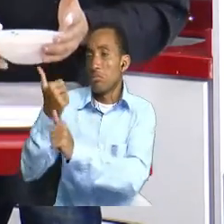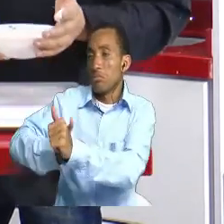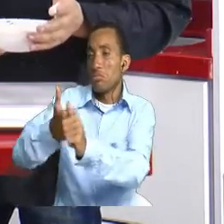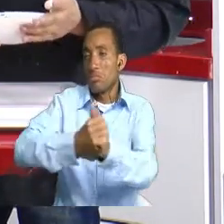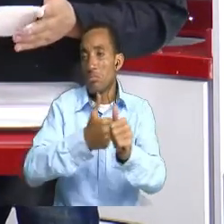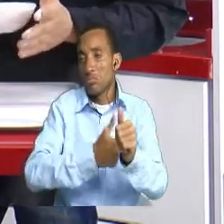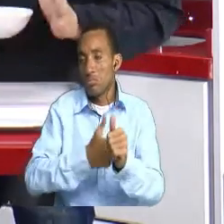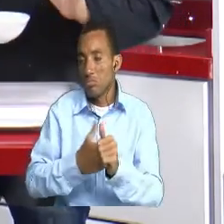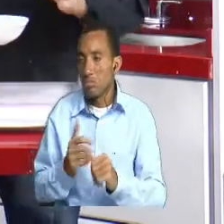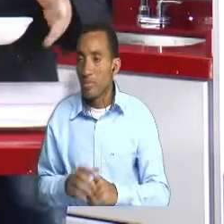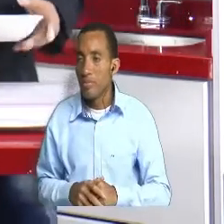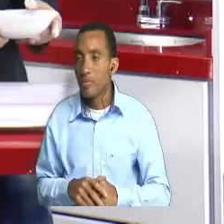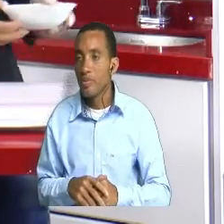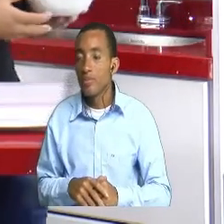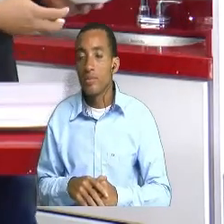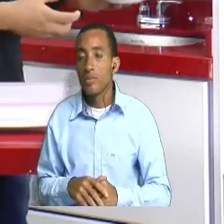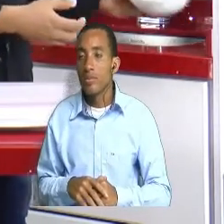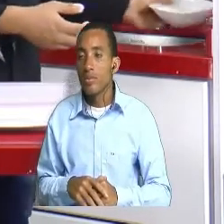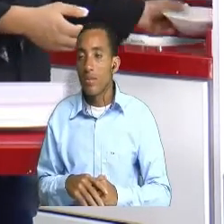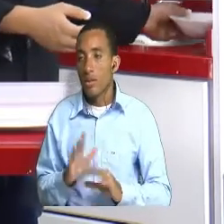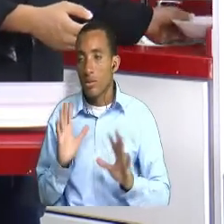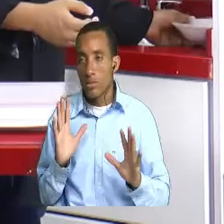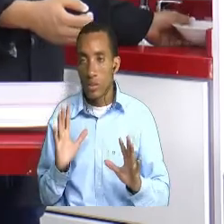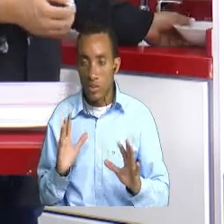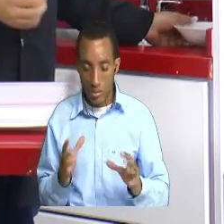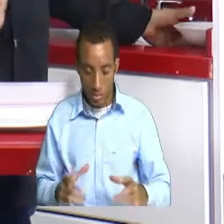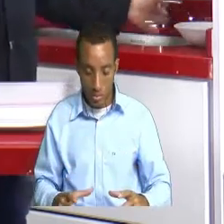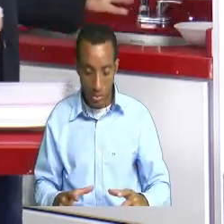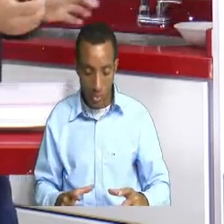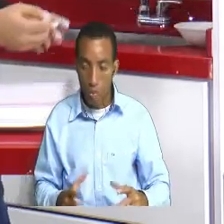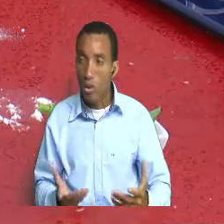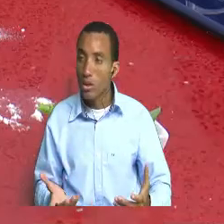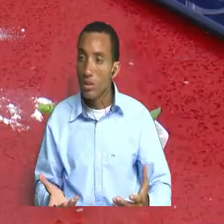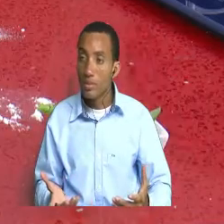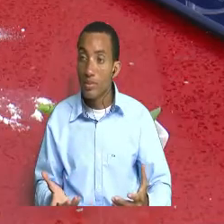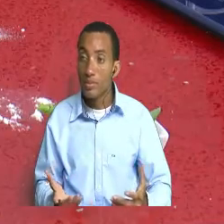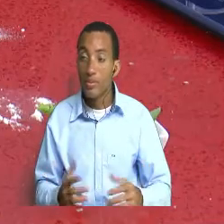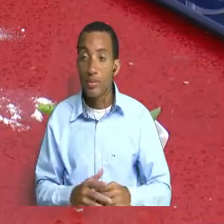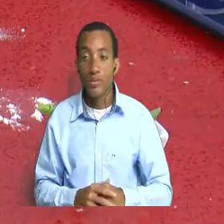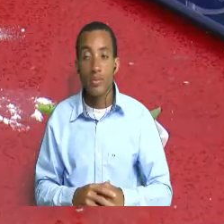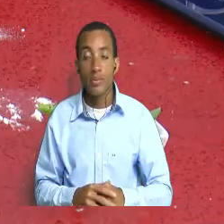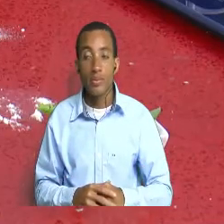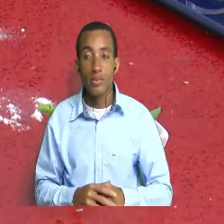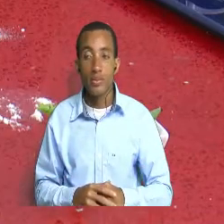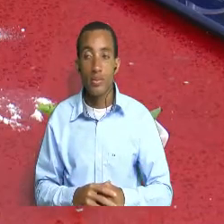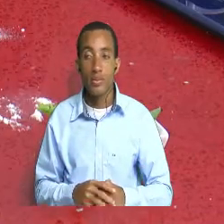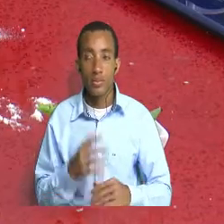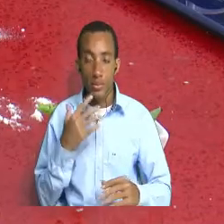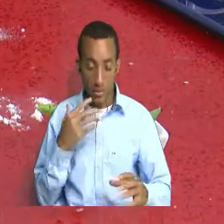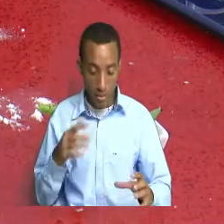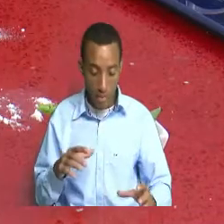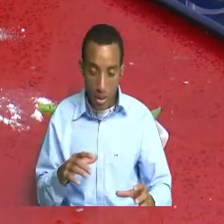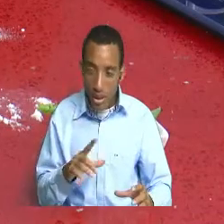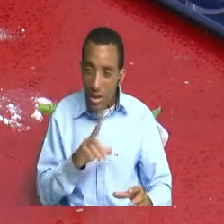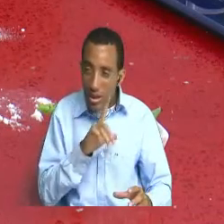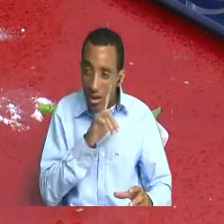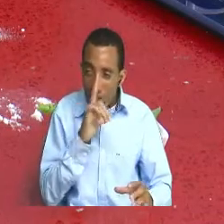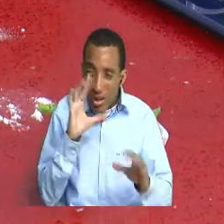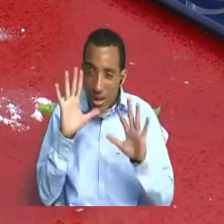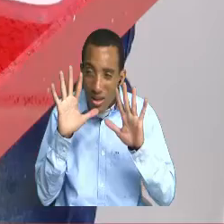aderezar simplemente con nuestro nuestro que está claro está clara